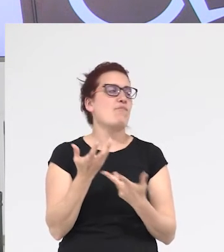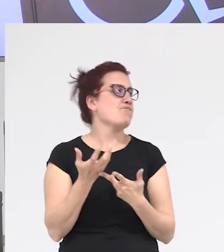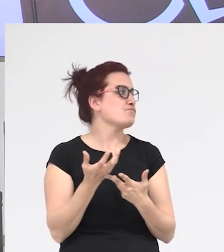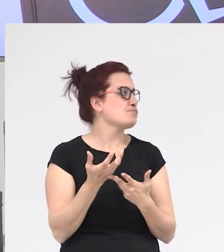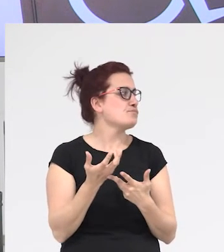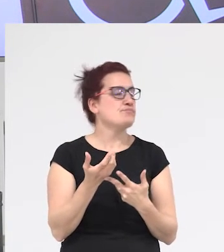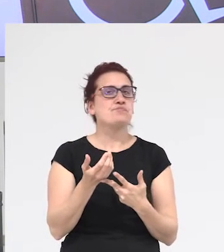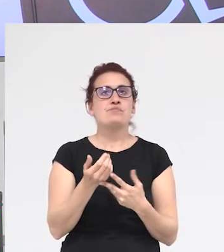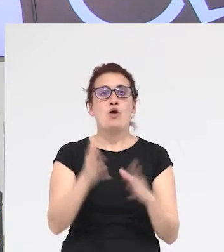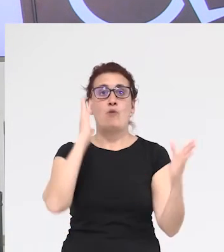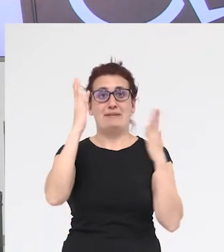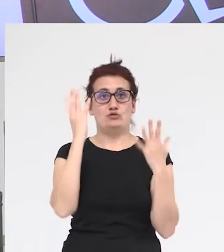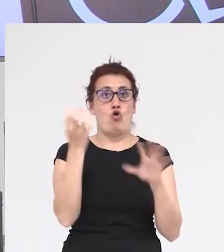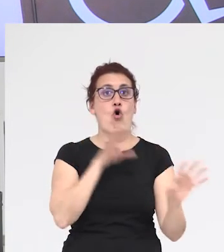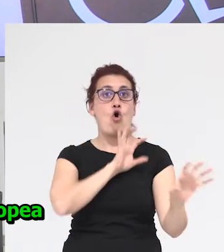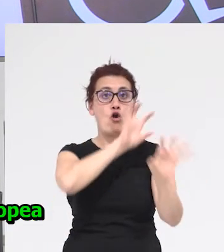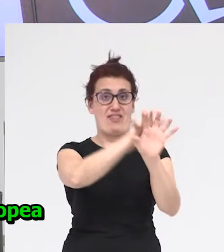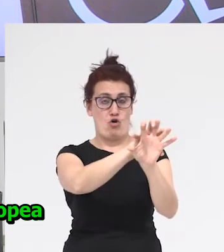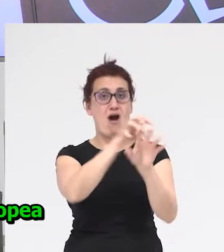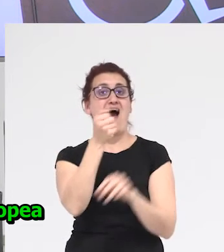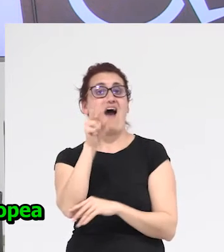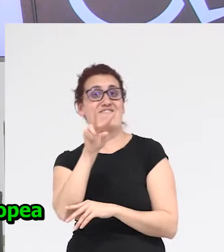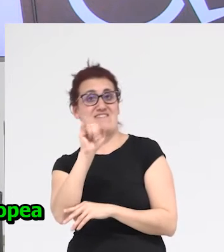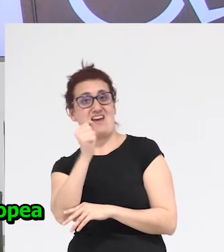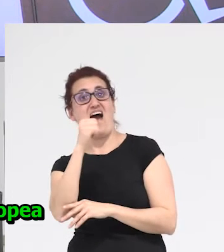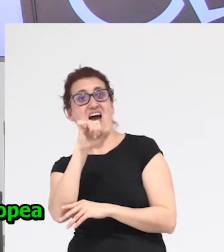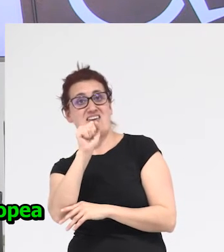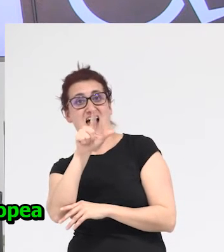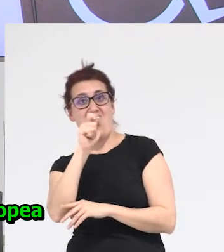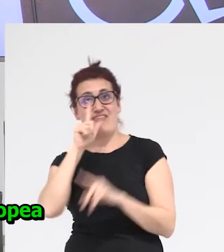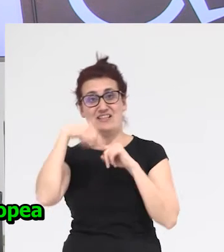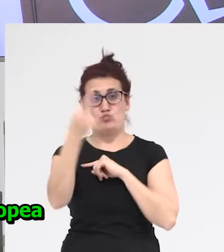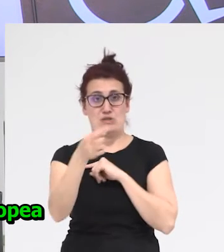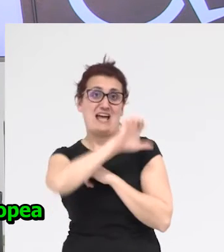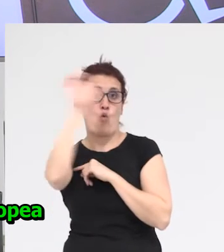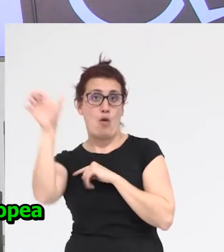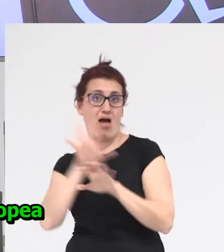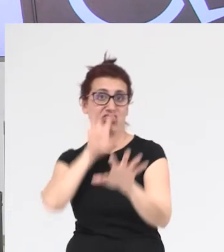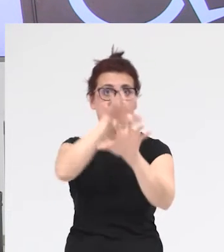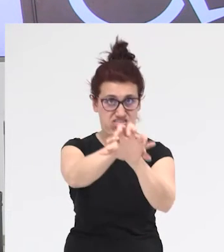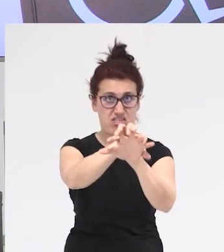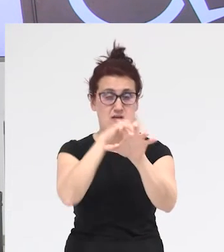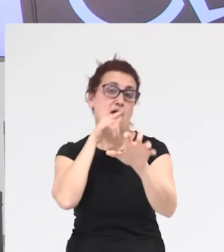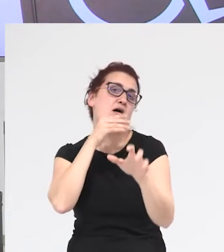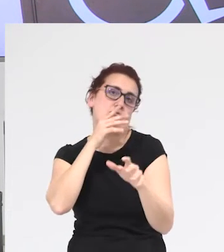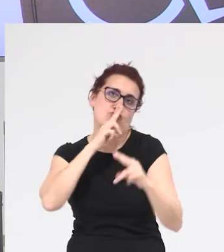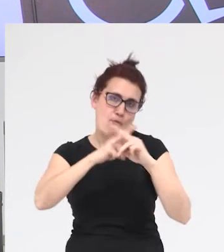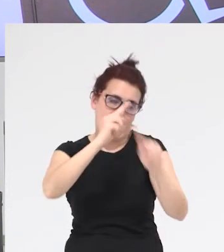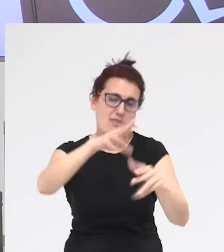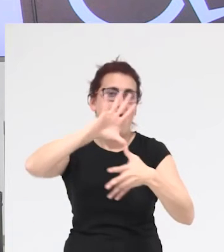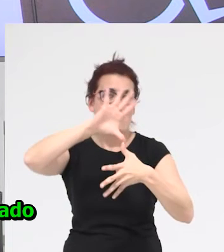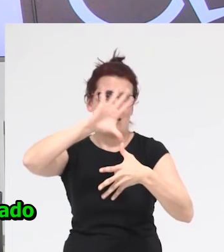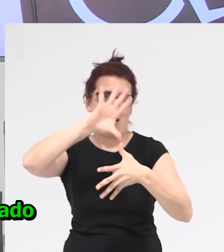al momento de la colonización de Abya Yala, de lo que después de la invasión europea se le llama América, también